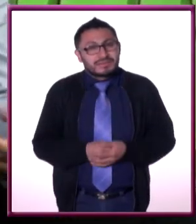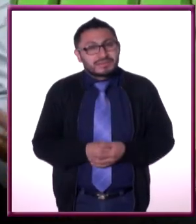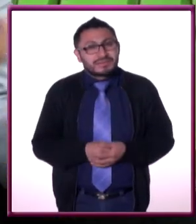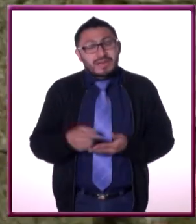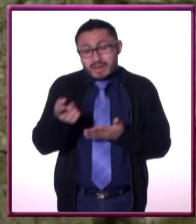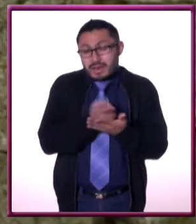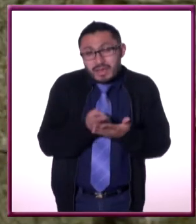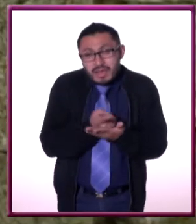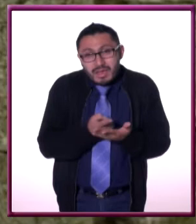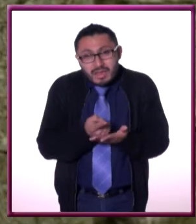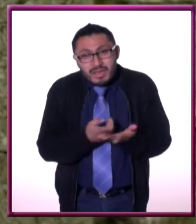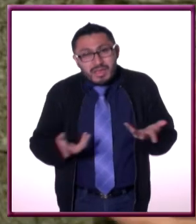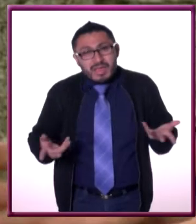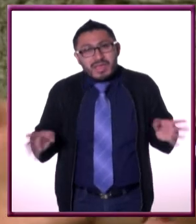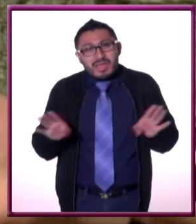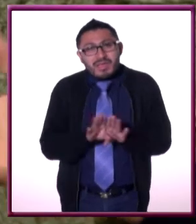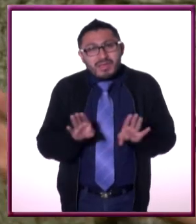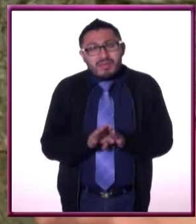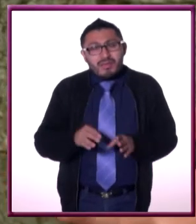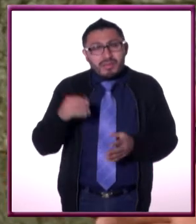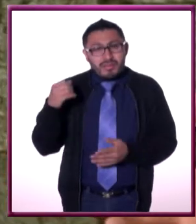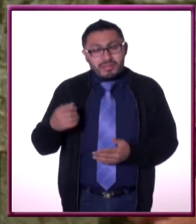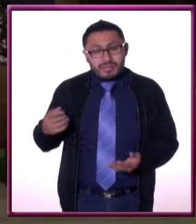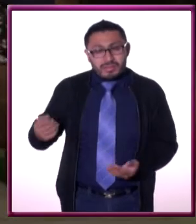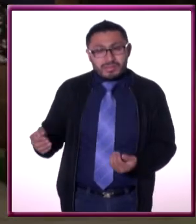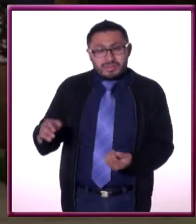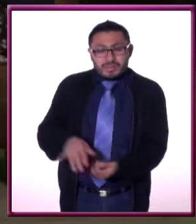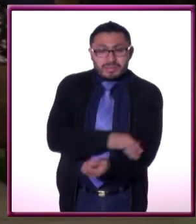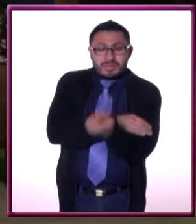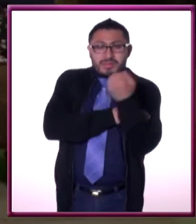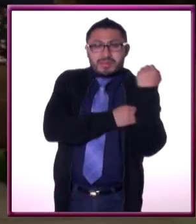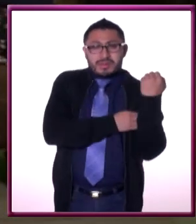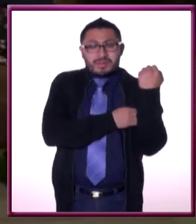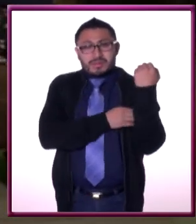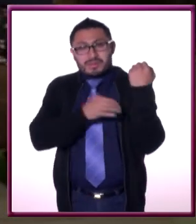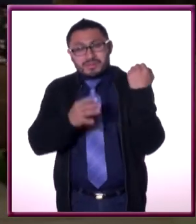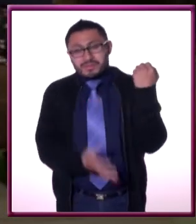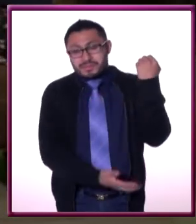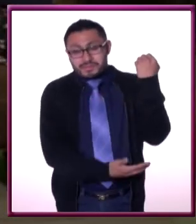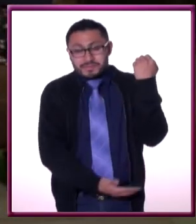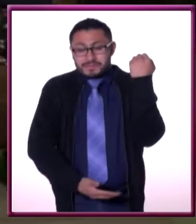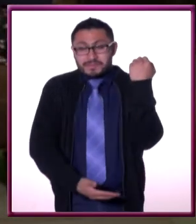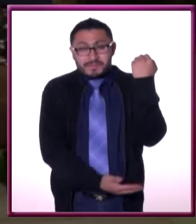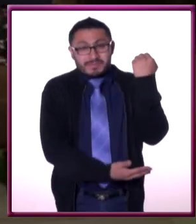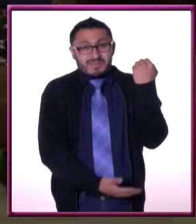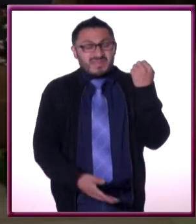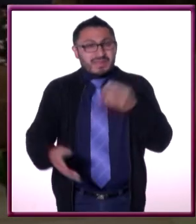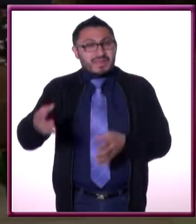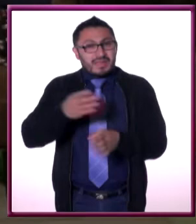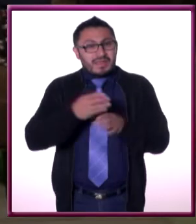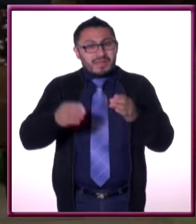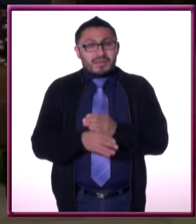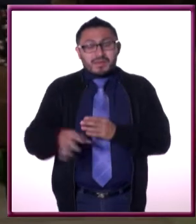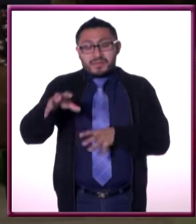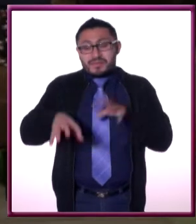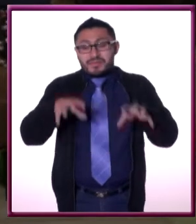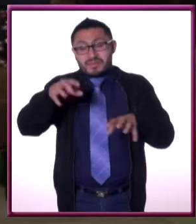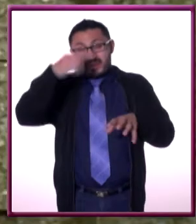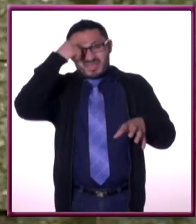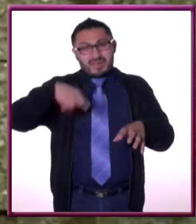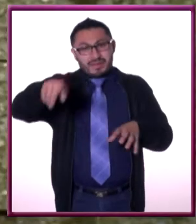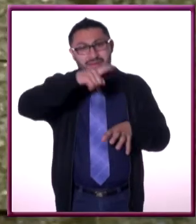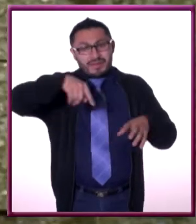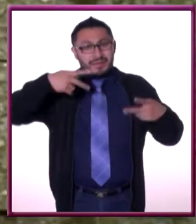el diseño de canastas regionales, ¿no? Canastas de productos regionales para que la población, bueno, pues pueda tener